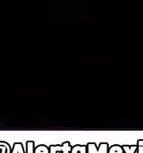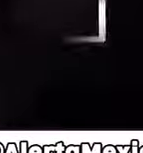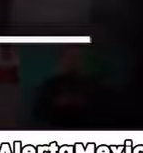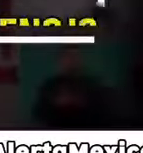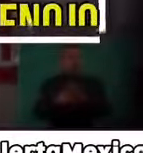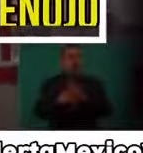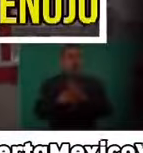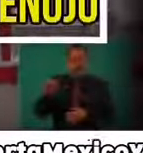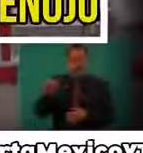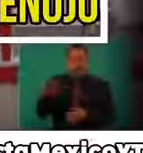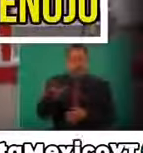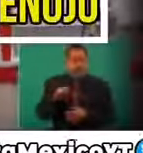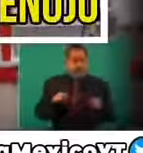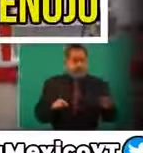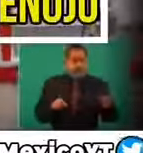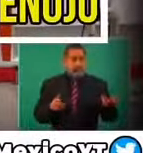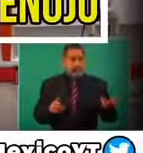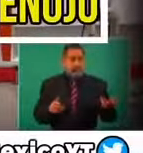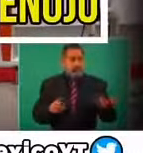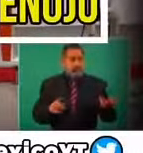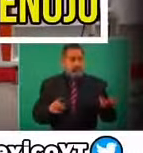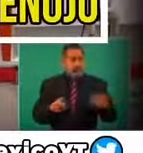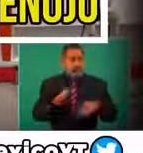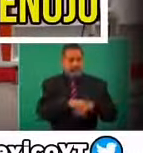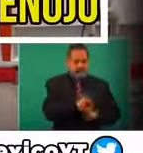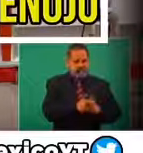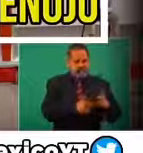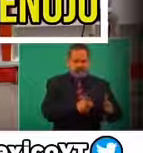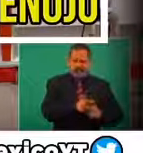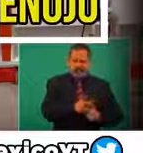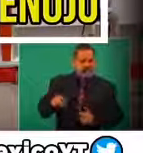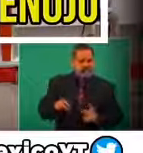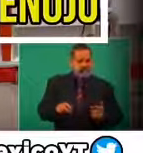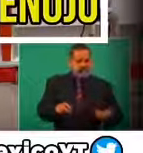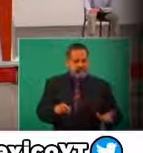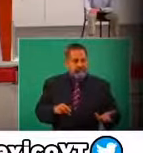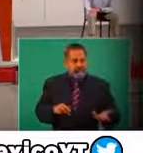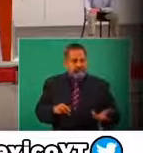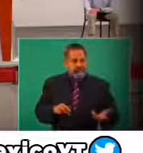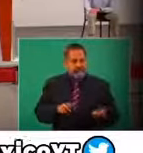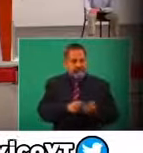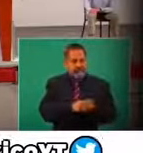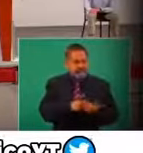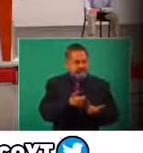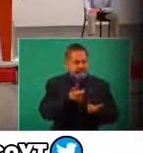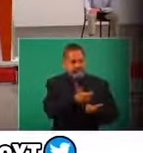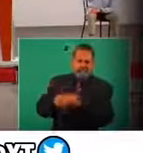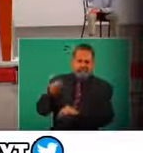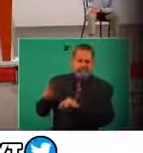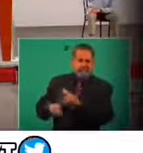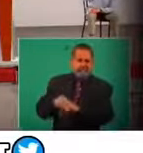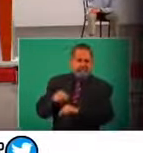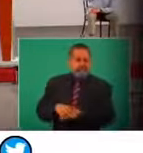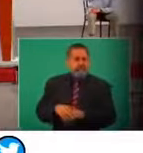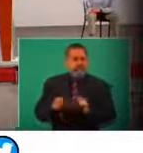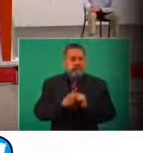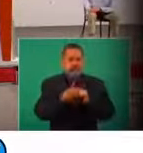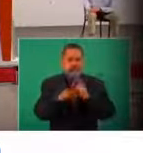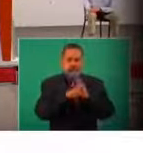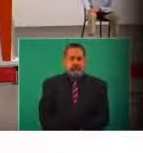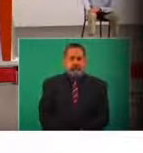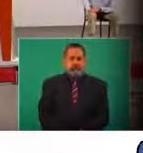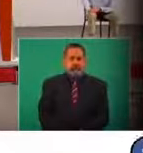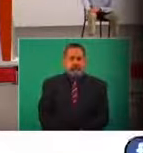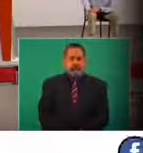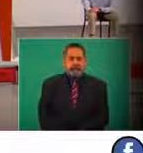empresarial. Es Telmex, y son los que más están empujando con una campaña en contra, con los medios de